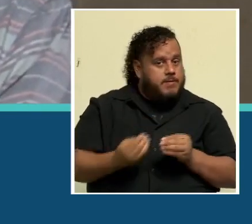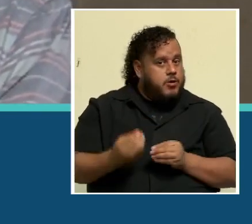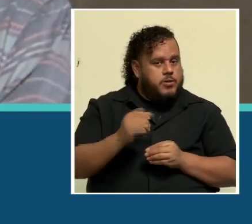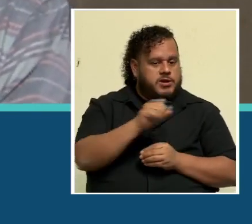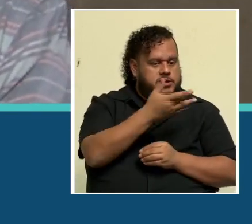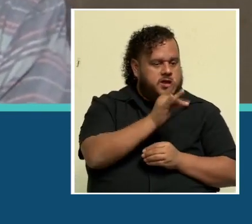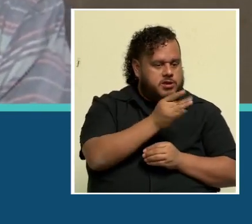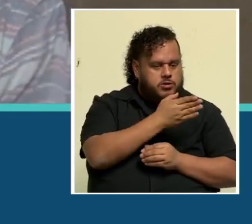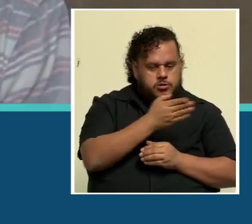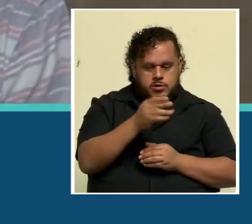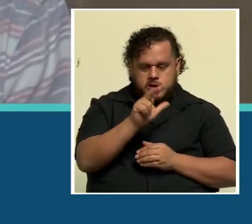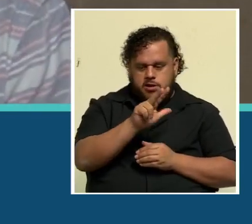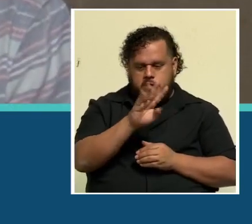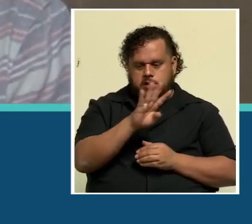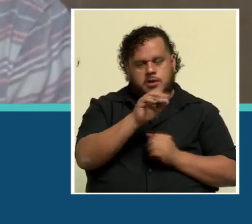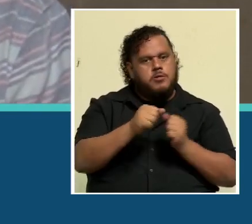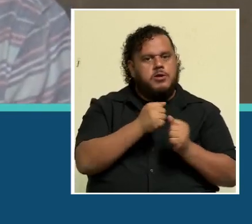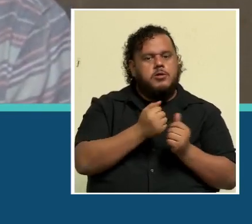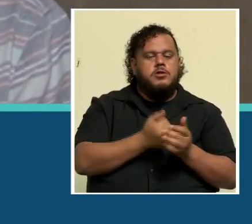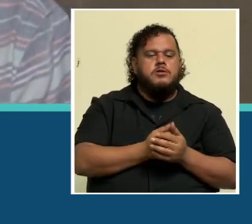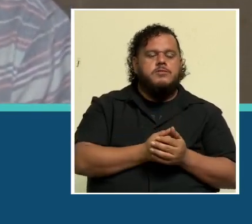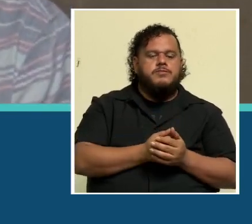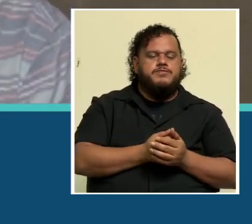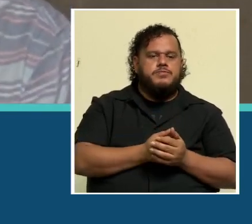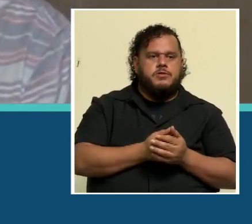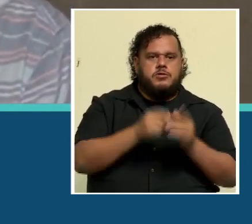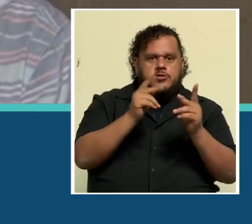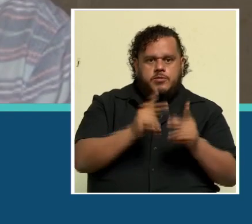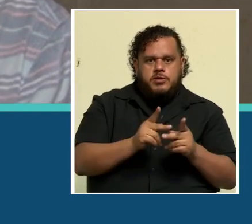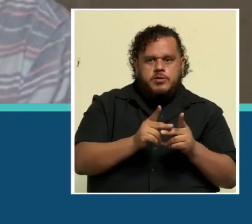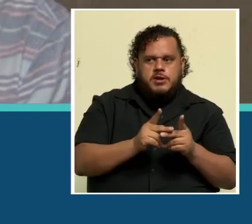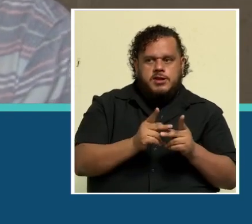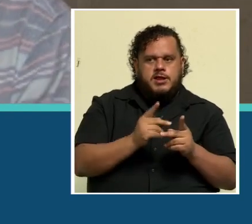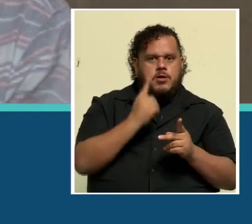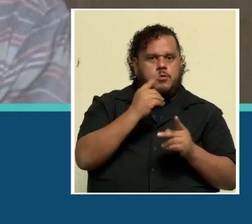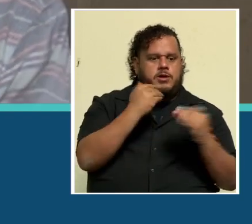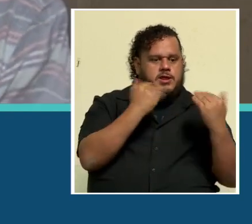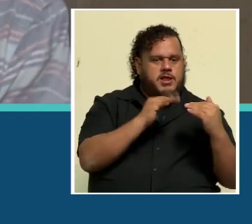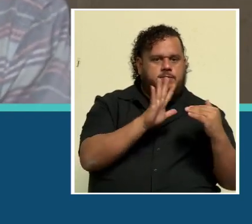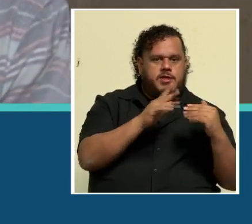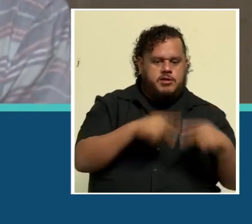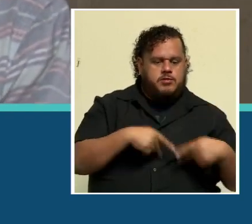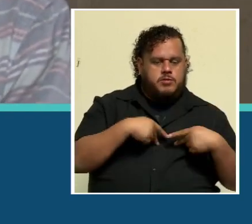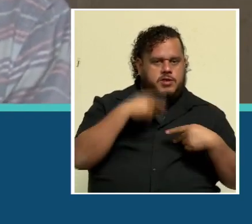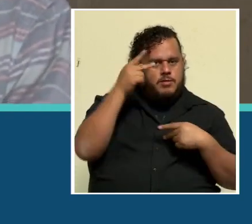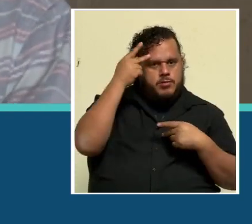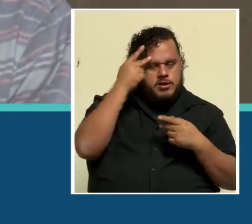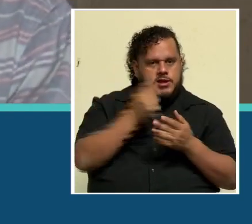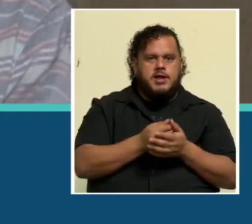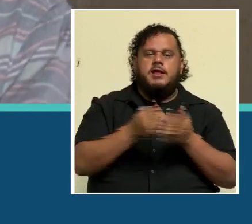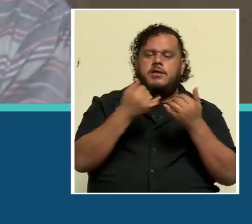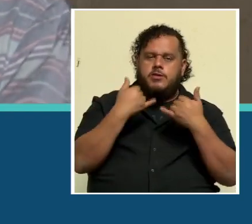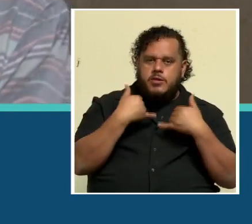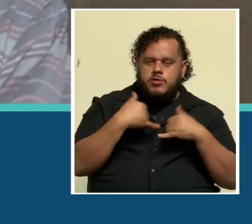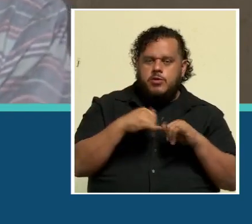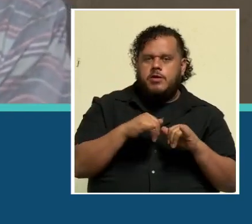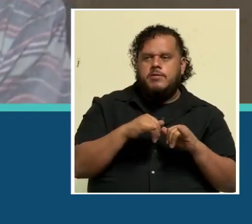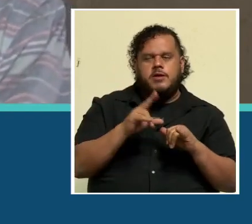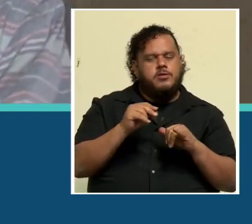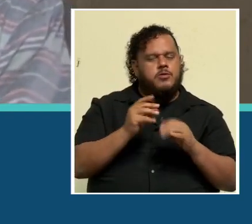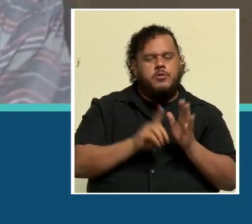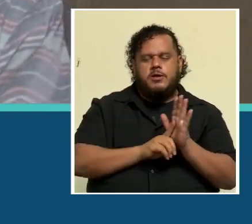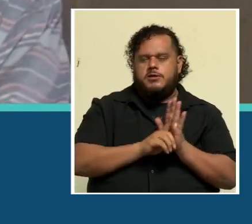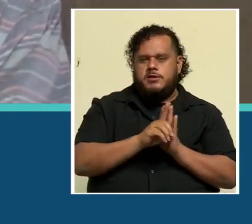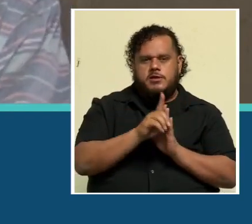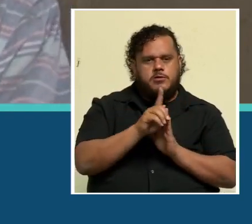18 a 34 años, son personas que están en una etapa de su vida política en la que todavía no han